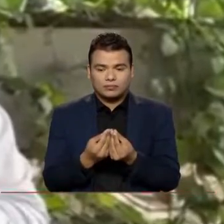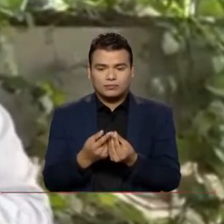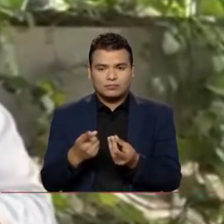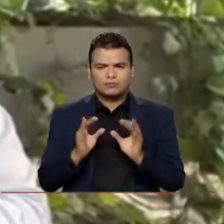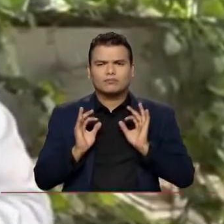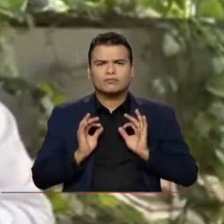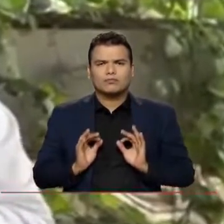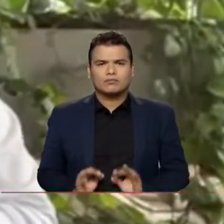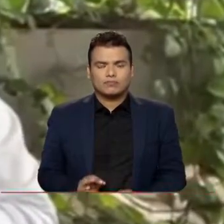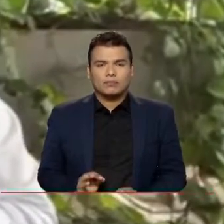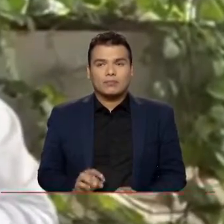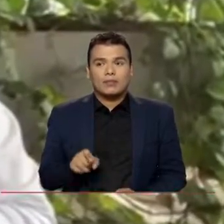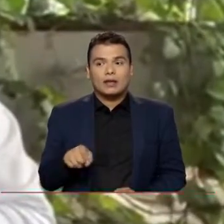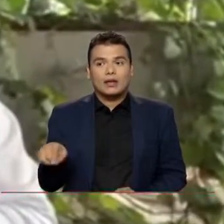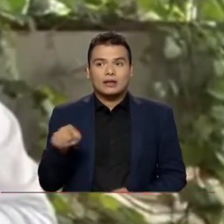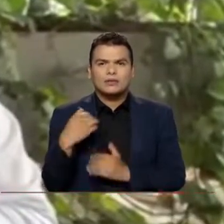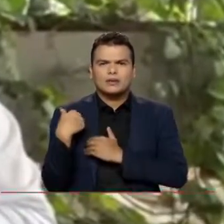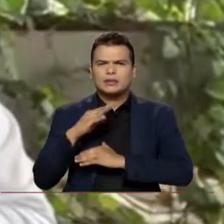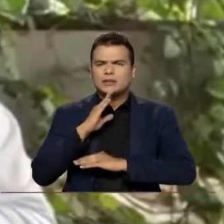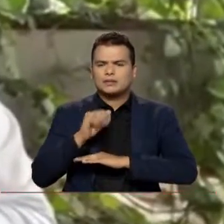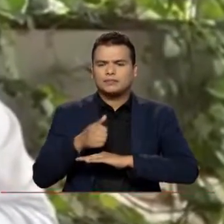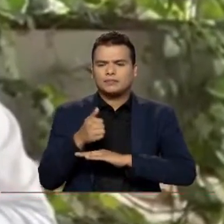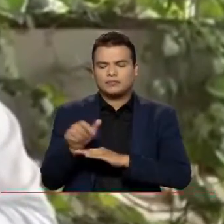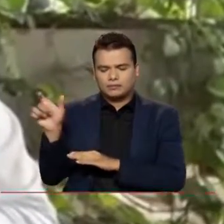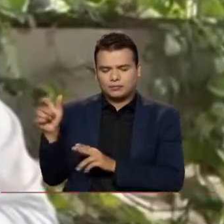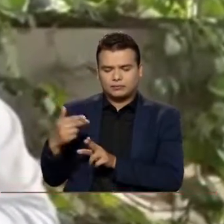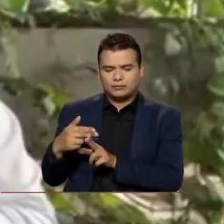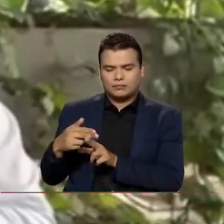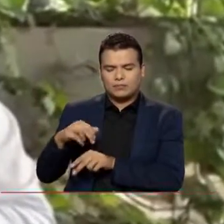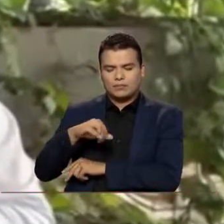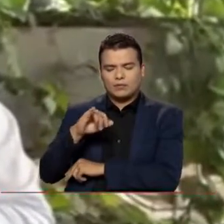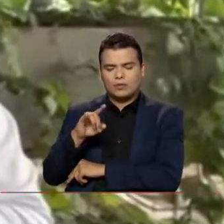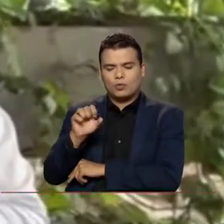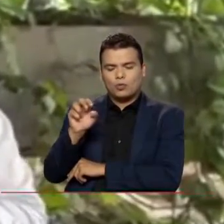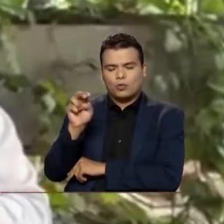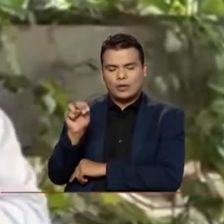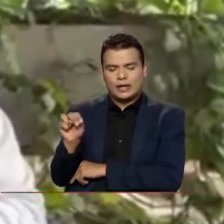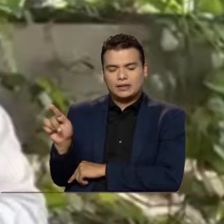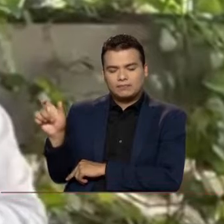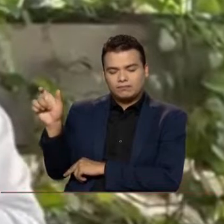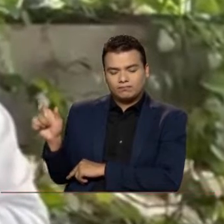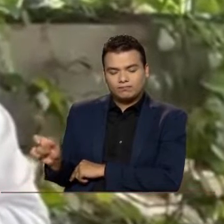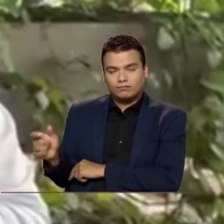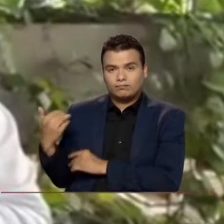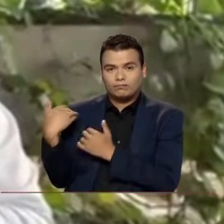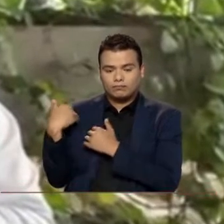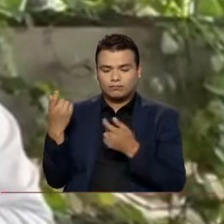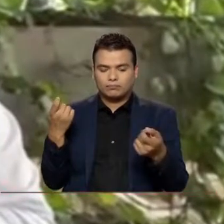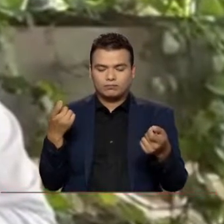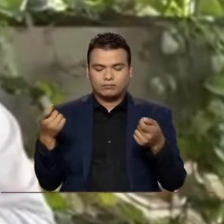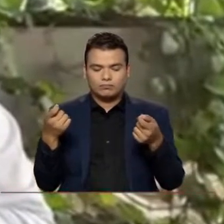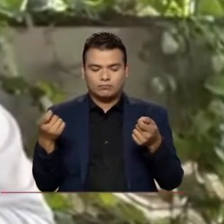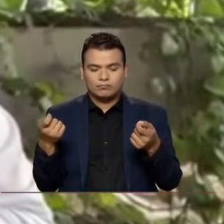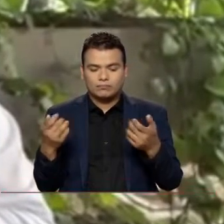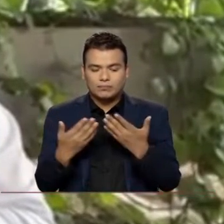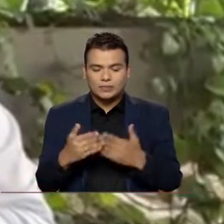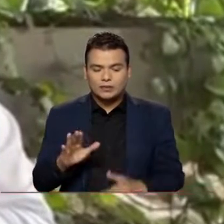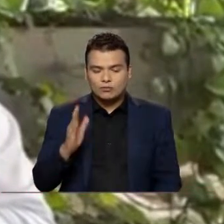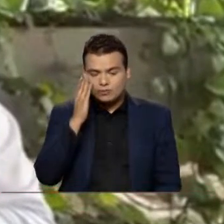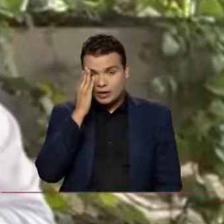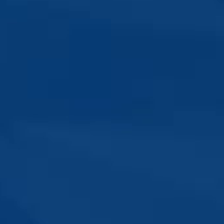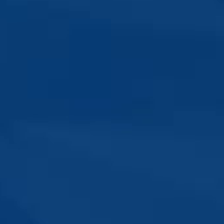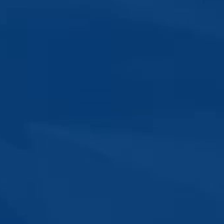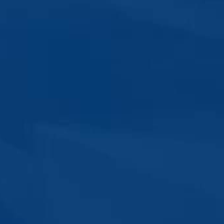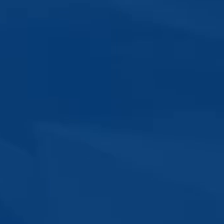Brigada a cargo del general William Fernando Prieto se encuentran ejerciendo control de la zona desde el momento de lo ocurrido.